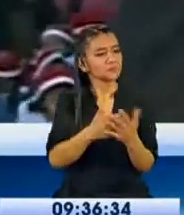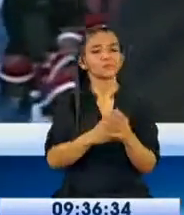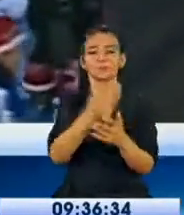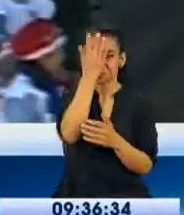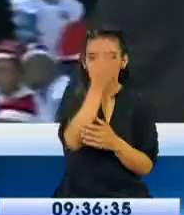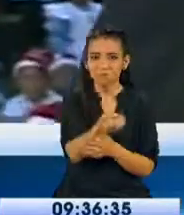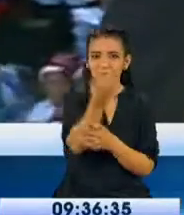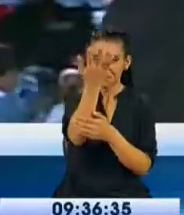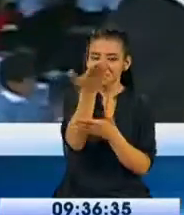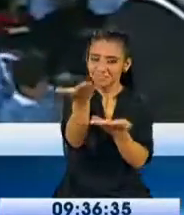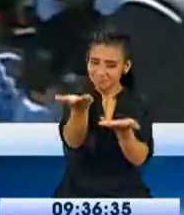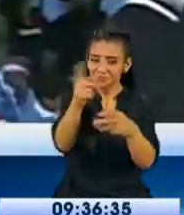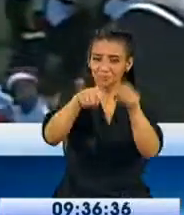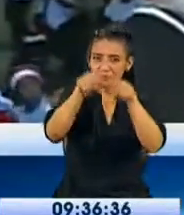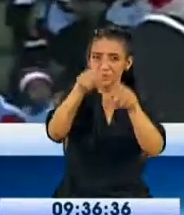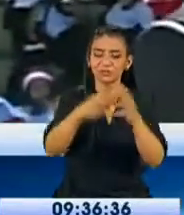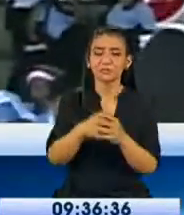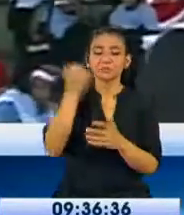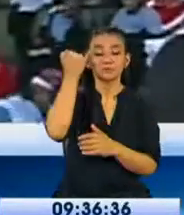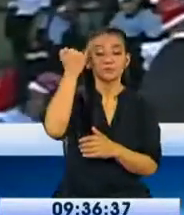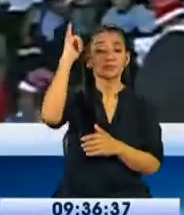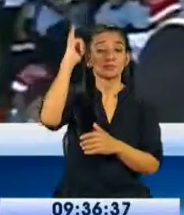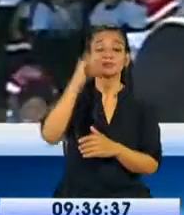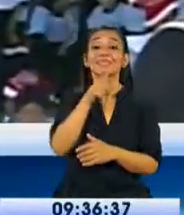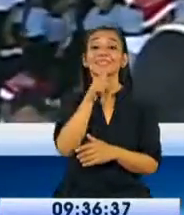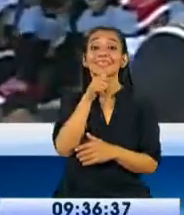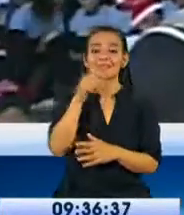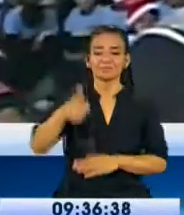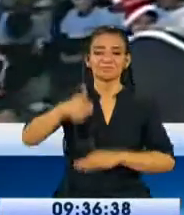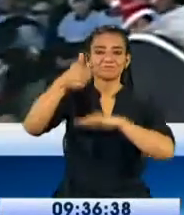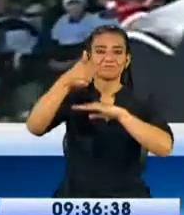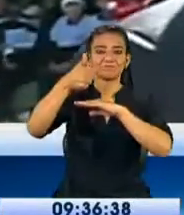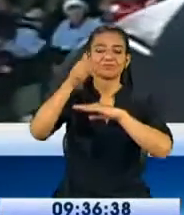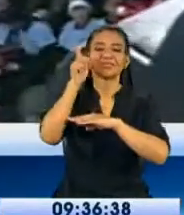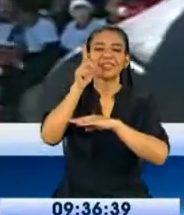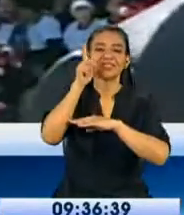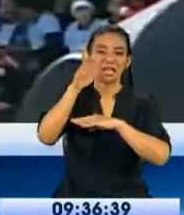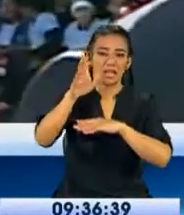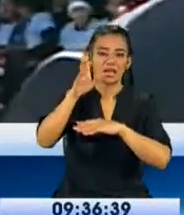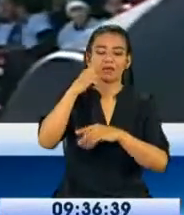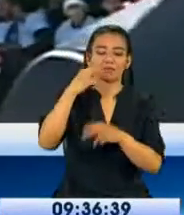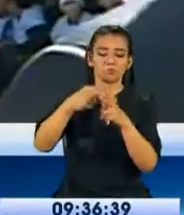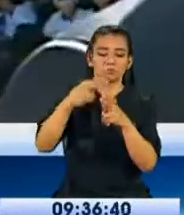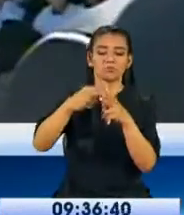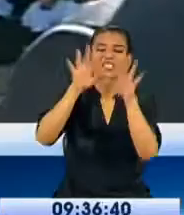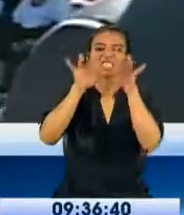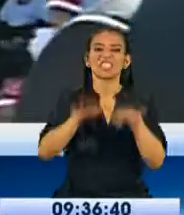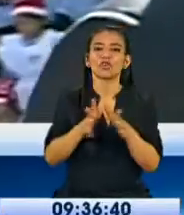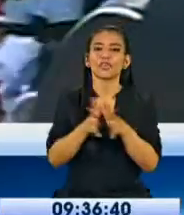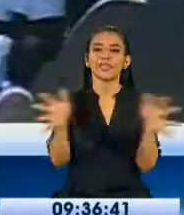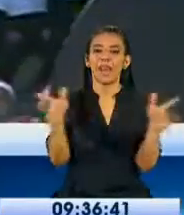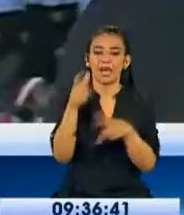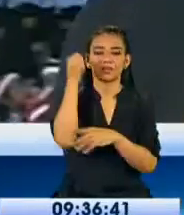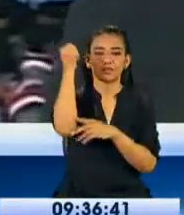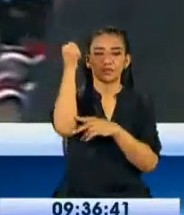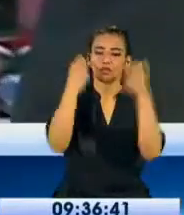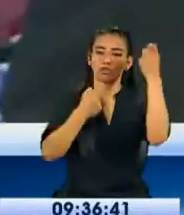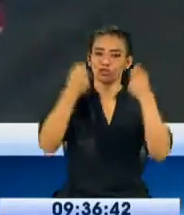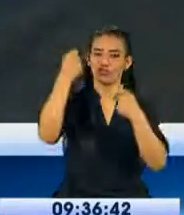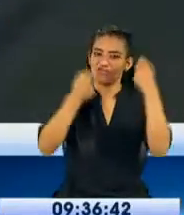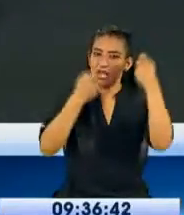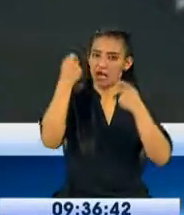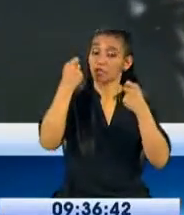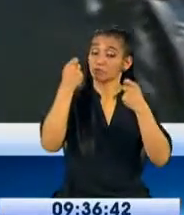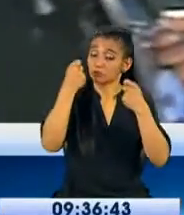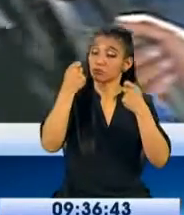todos los televidentes. Esta iniciativa nace de nuestro máximo dirigente, Fabricio Bianco Vergara, que es el secretario general de nuestro